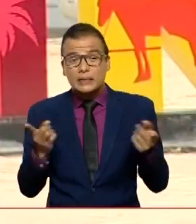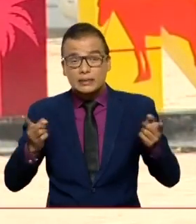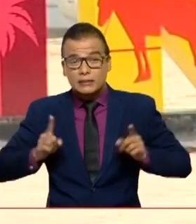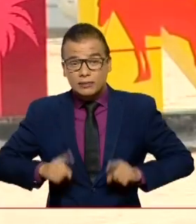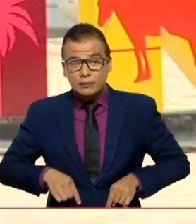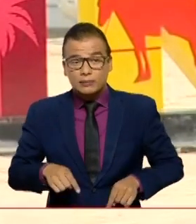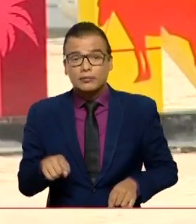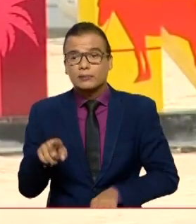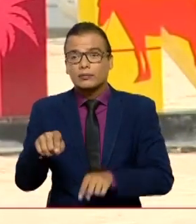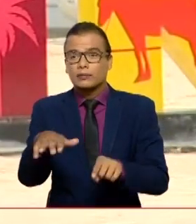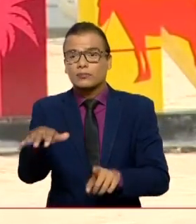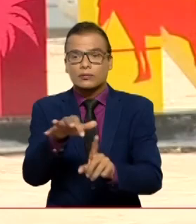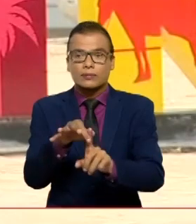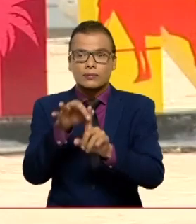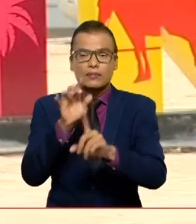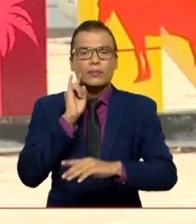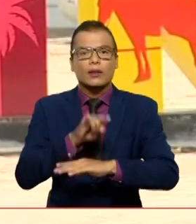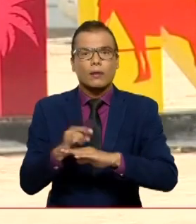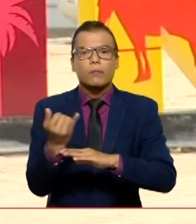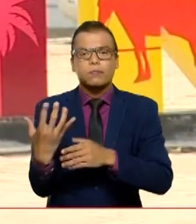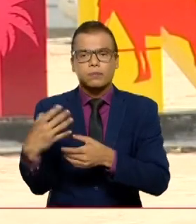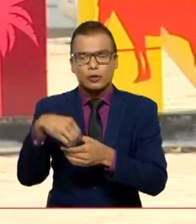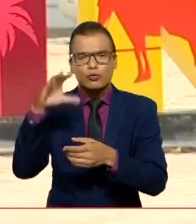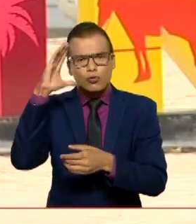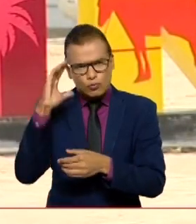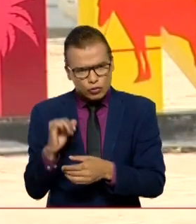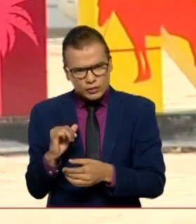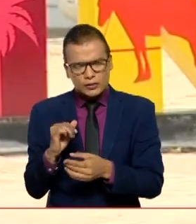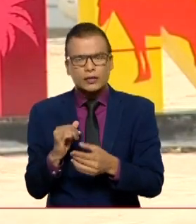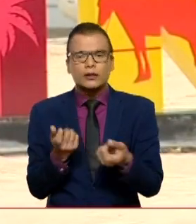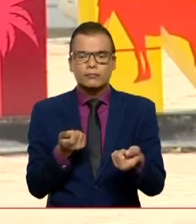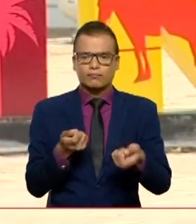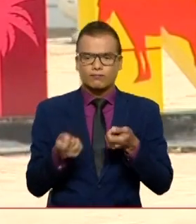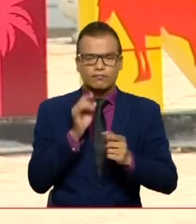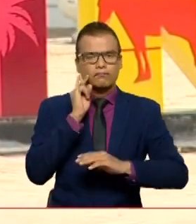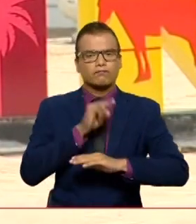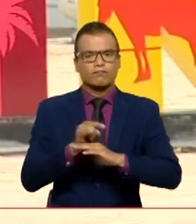hacen patrullajes constantes para mantener el orden